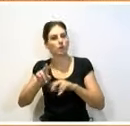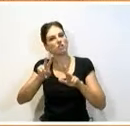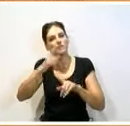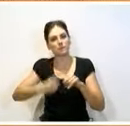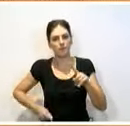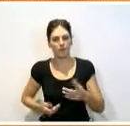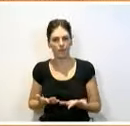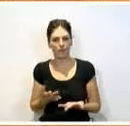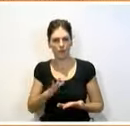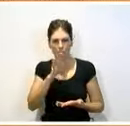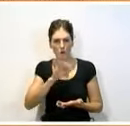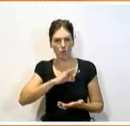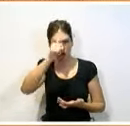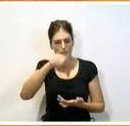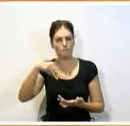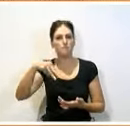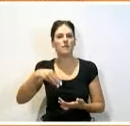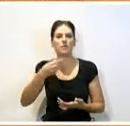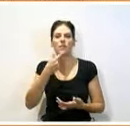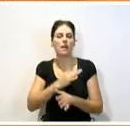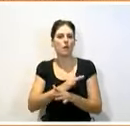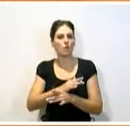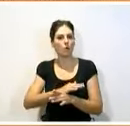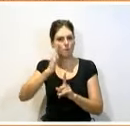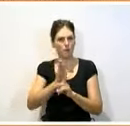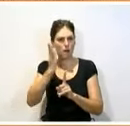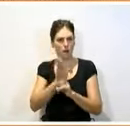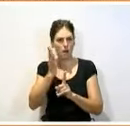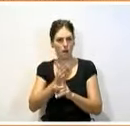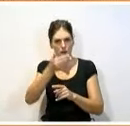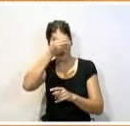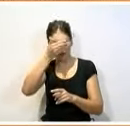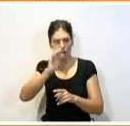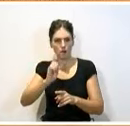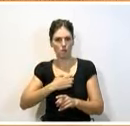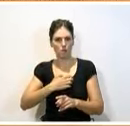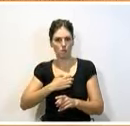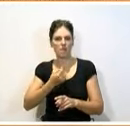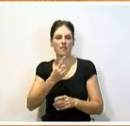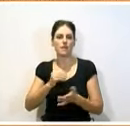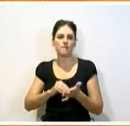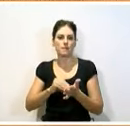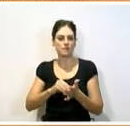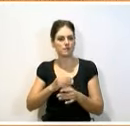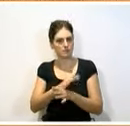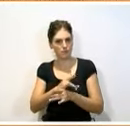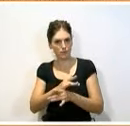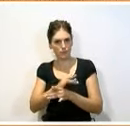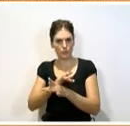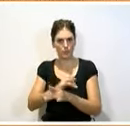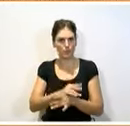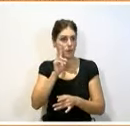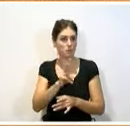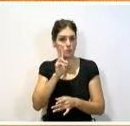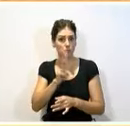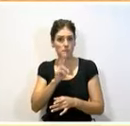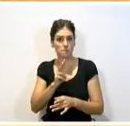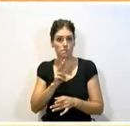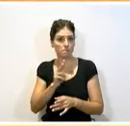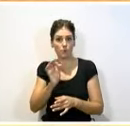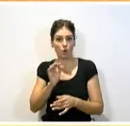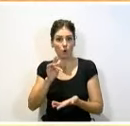que don Mendo decía que eran un juego vil, que no hay que jugarlo a ciegas, pues juegas 100 veces 1000 y de las 1000 ves febril, que no pasas o no